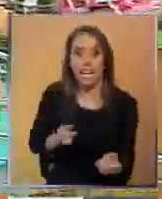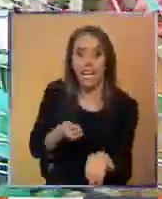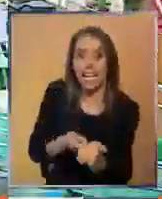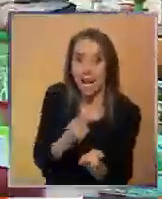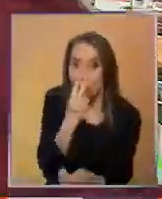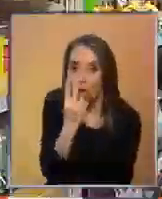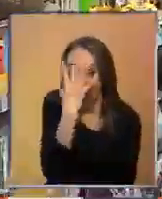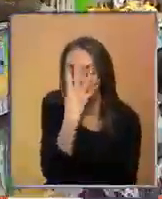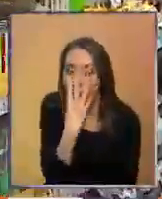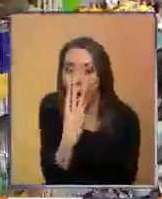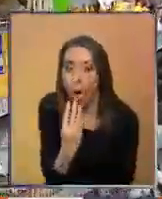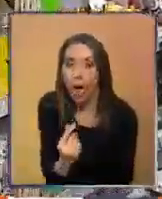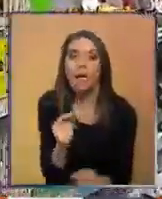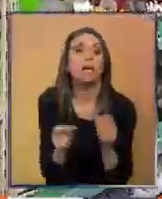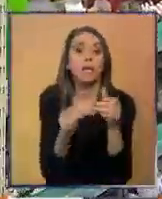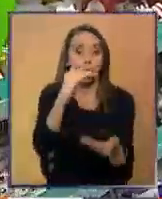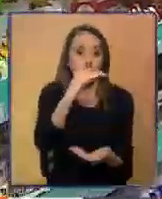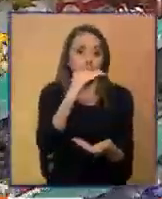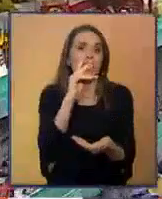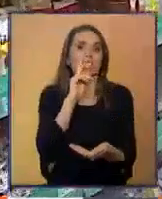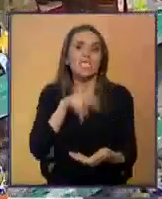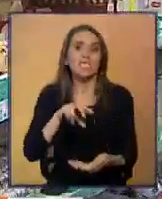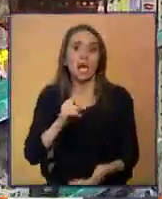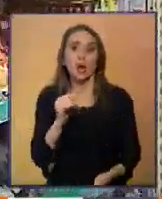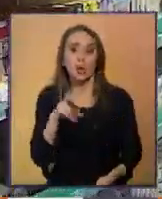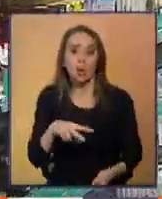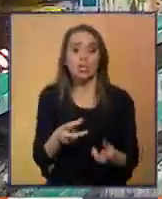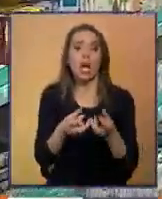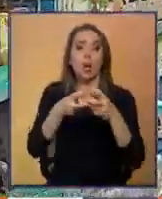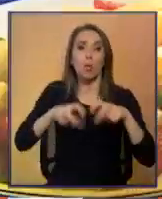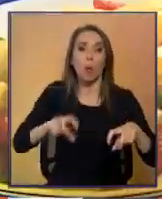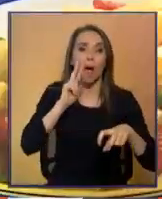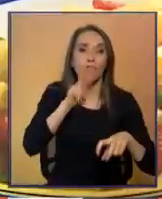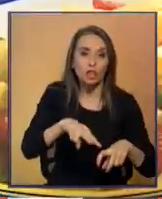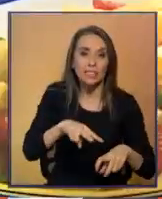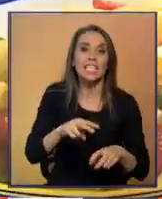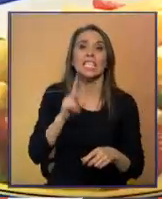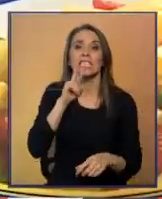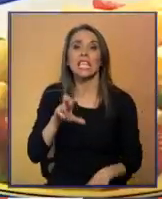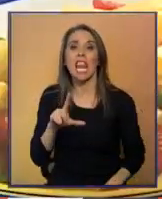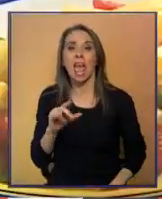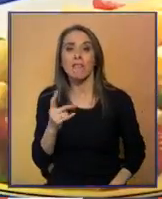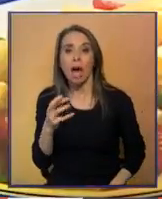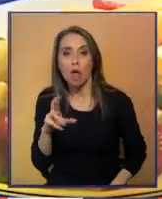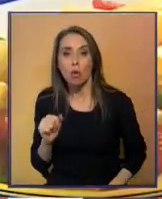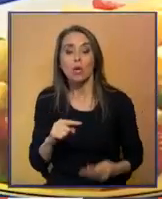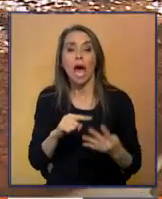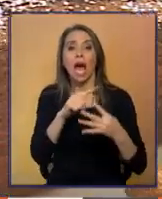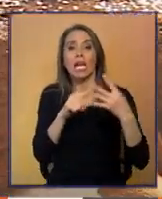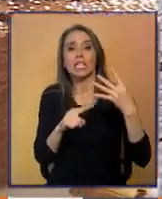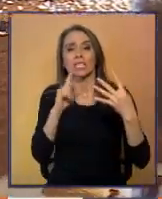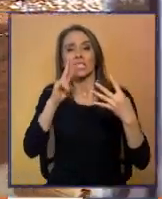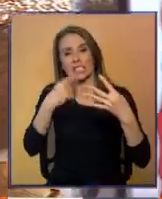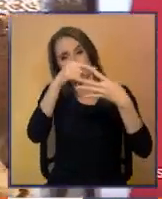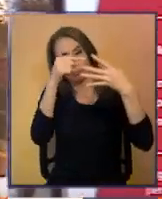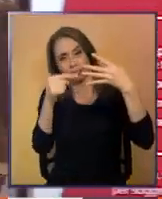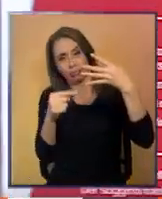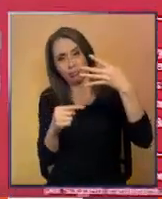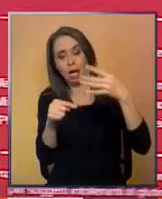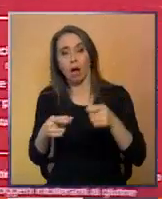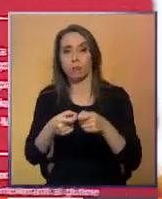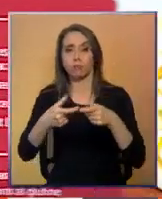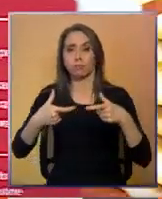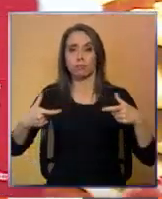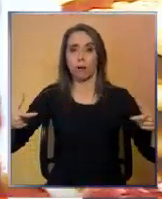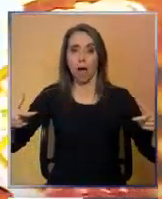hay productos libres de gluten, huevo, lactosa, levadura, todo en uno, un amplio mercado que ha crecido